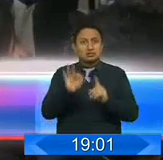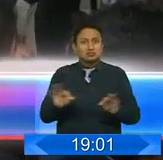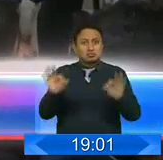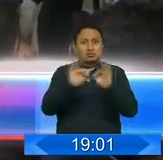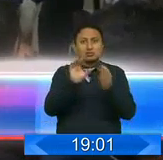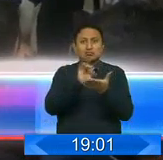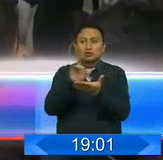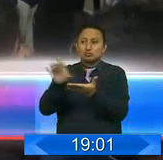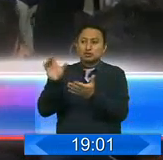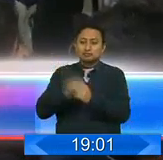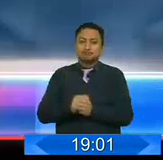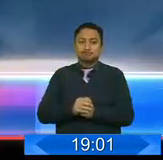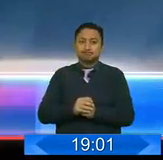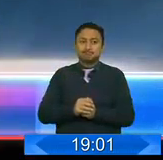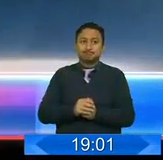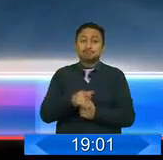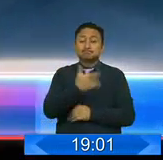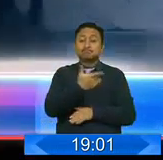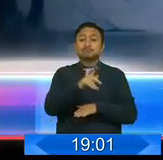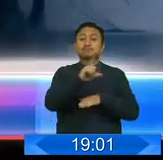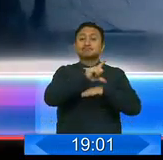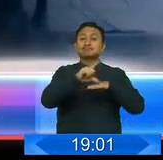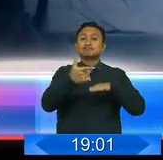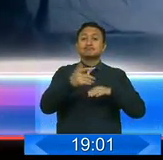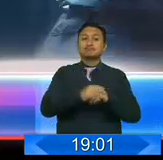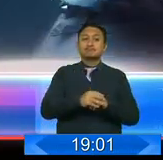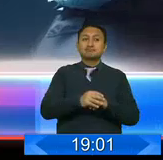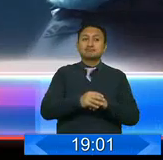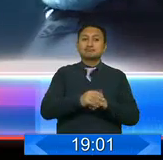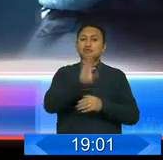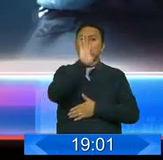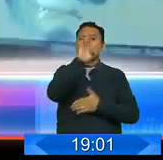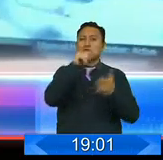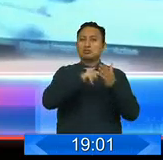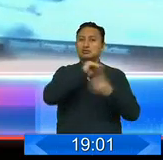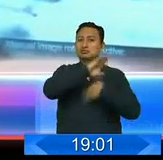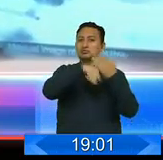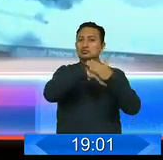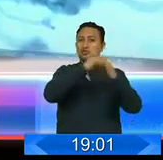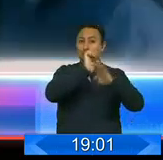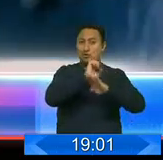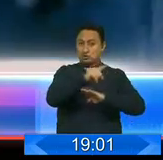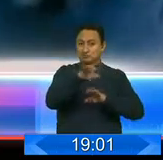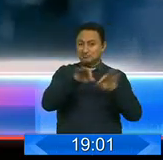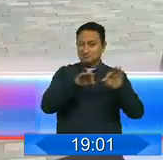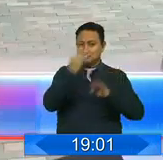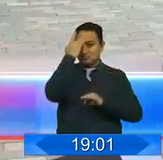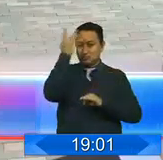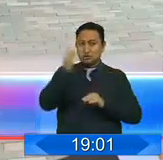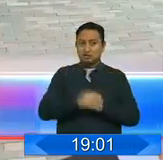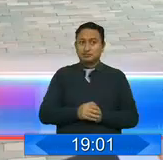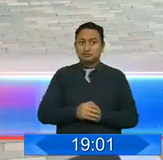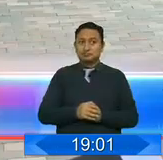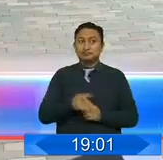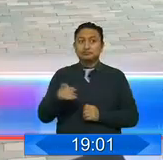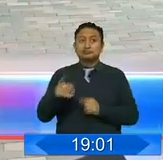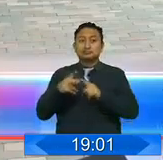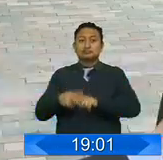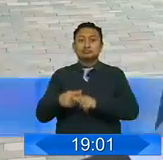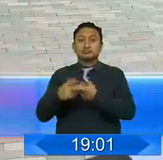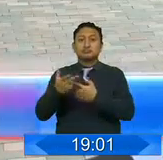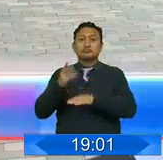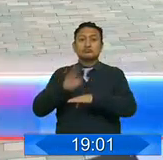del servicio público se estima que los despidos llegarían a un número de 4.000 a nivel nacional y explican las razones. Esto se origina con